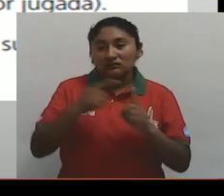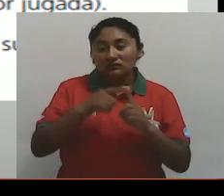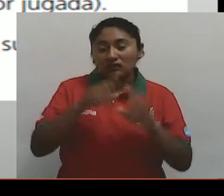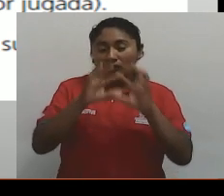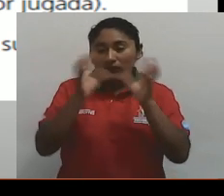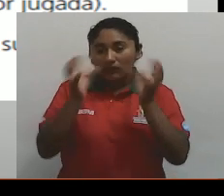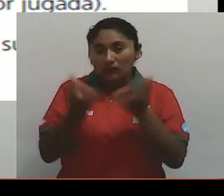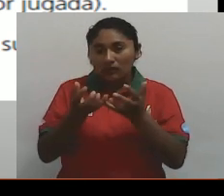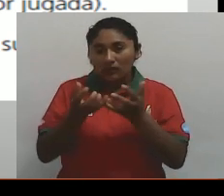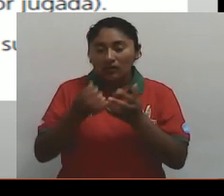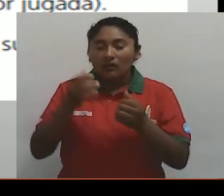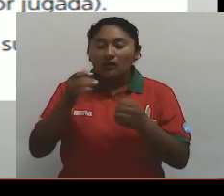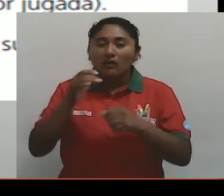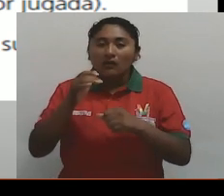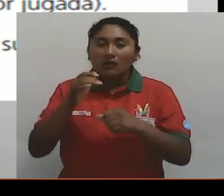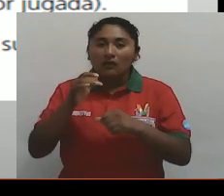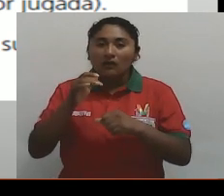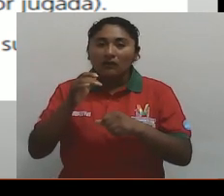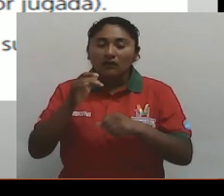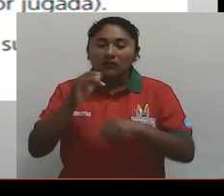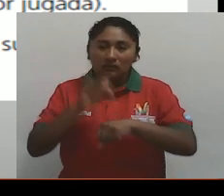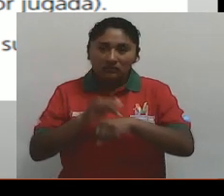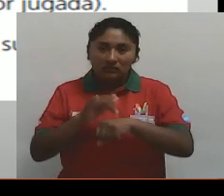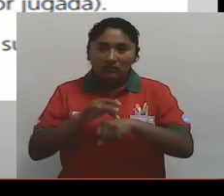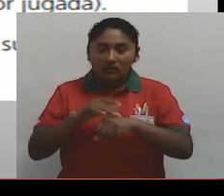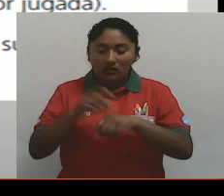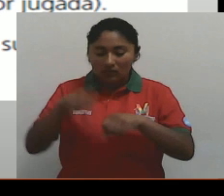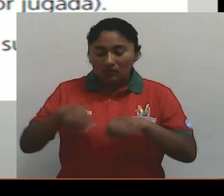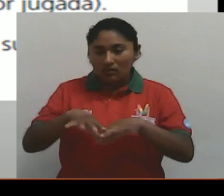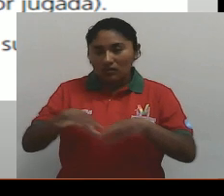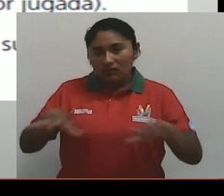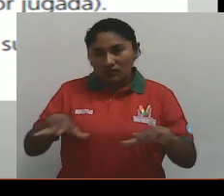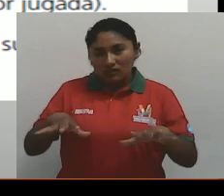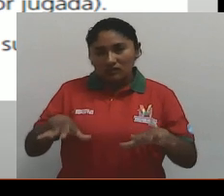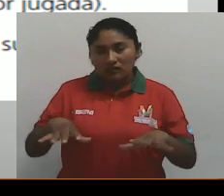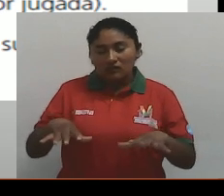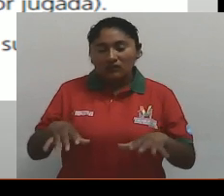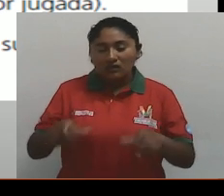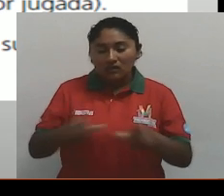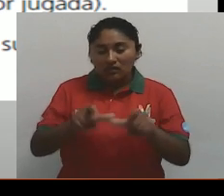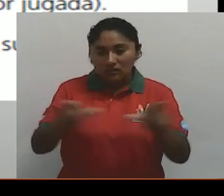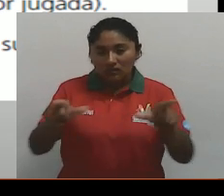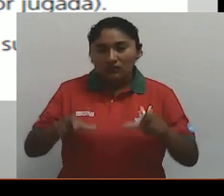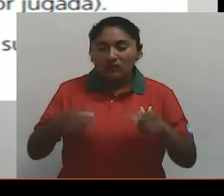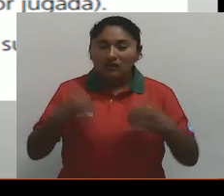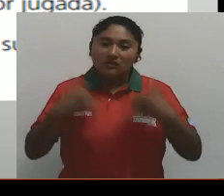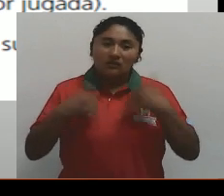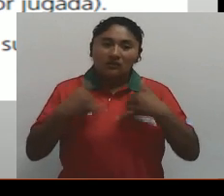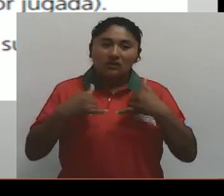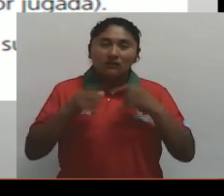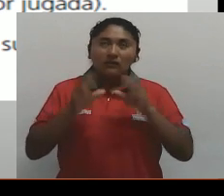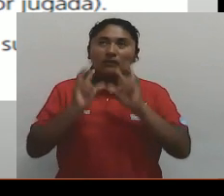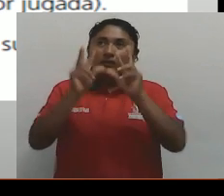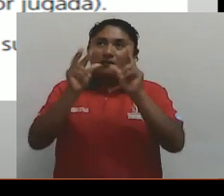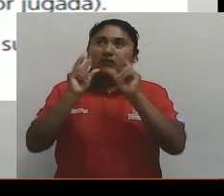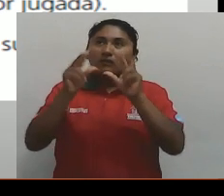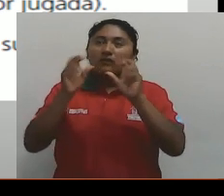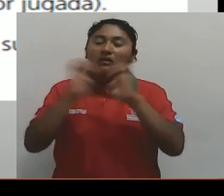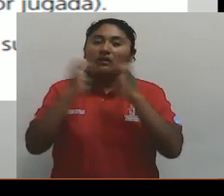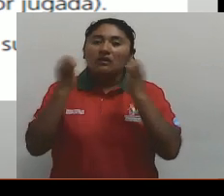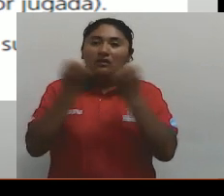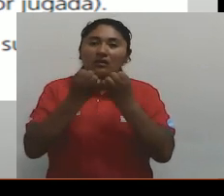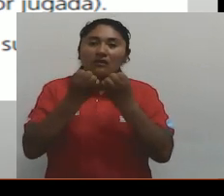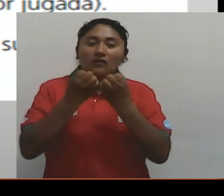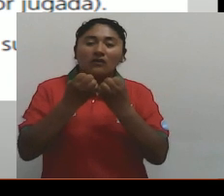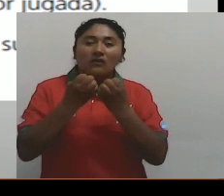juego. Sale fuera, un equipo falla en regresarlo apropiadamente. En el voleibol, el equipo que gana la jugada anota el punto, sistema de